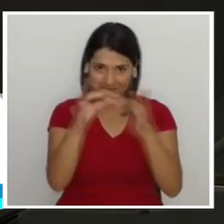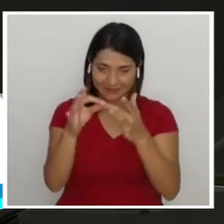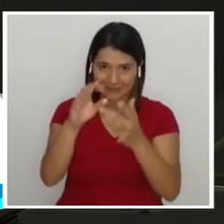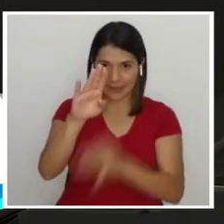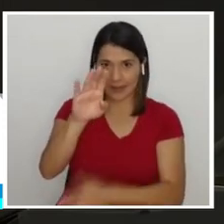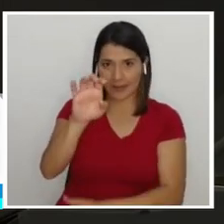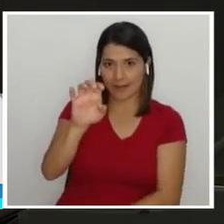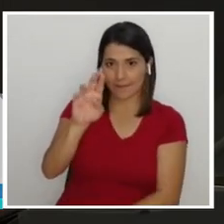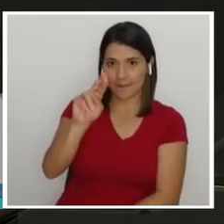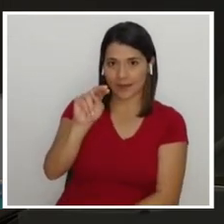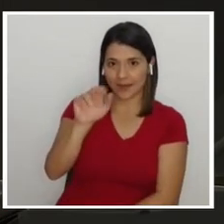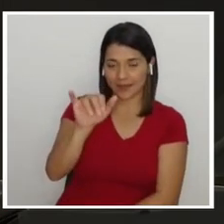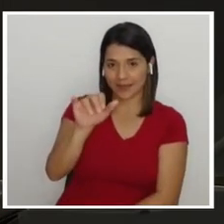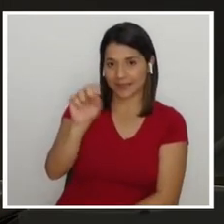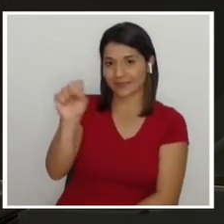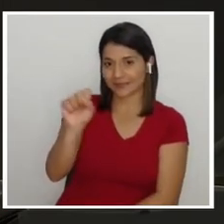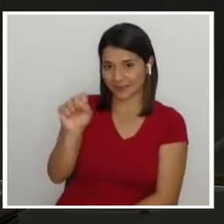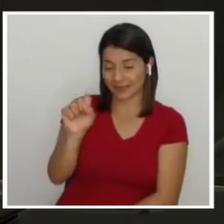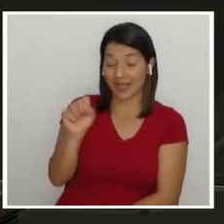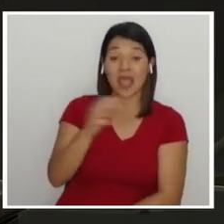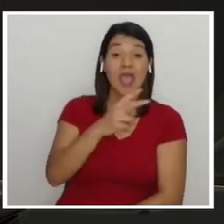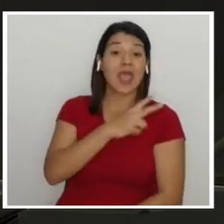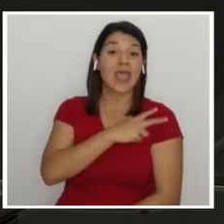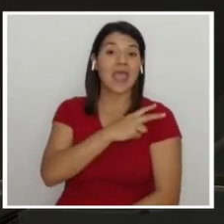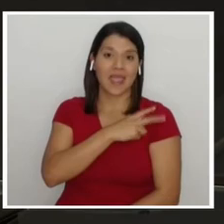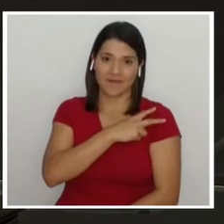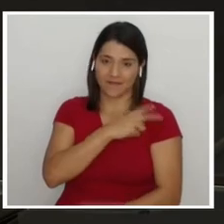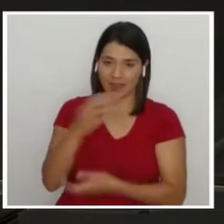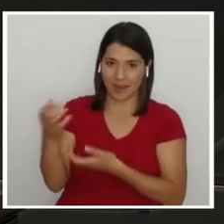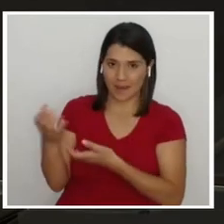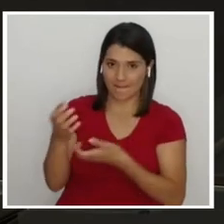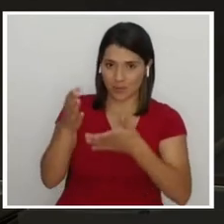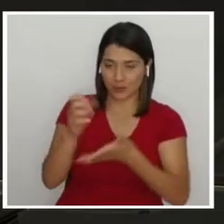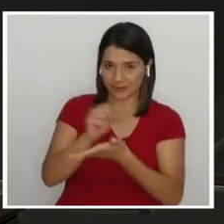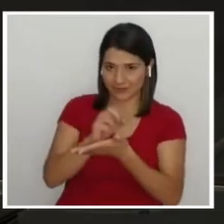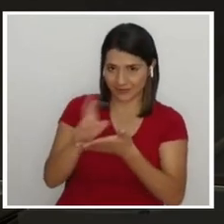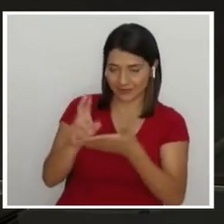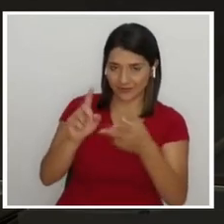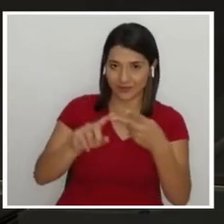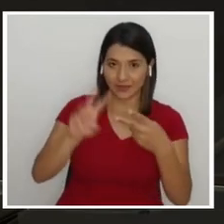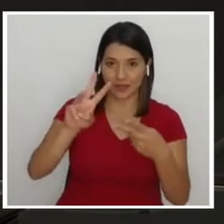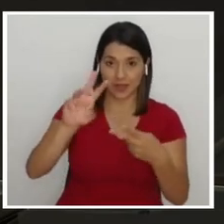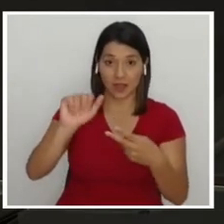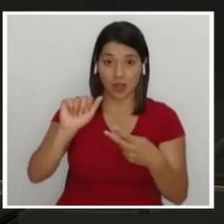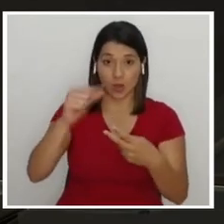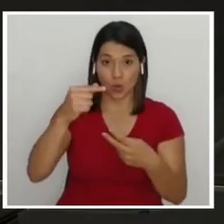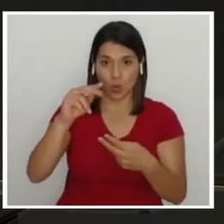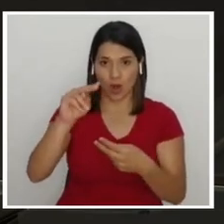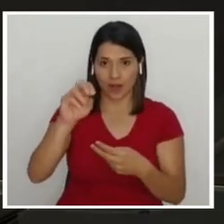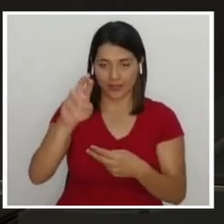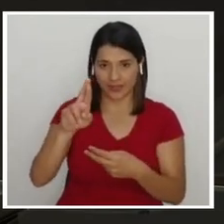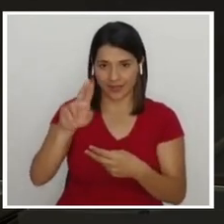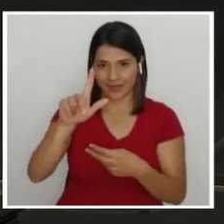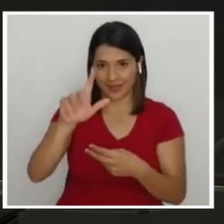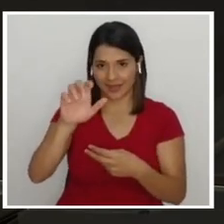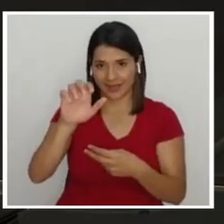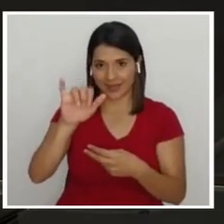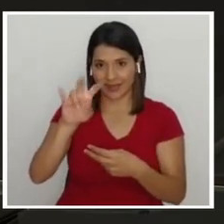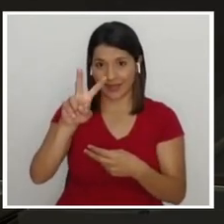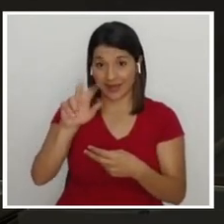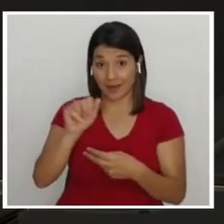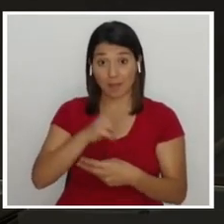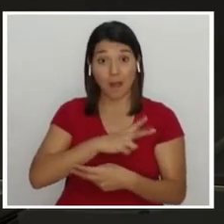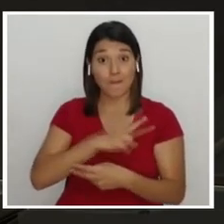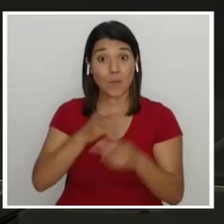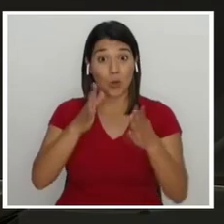de la estación de bomberos de San Ramón, y don Warner Leiva, quien es voluntario de la Cruz Roja desde hace